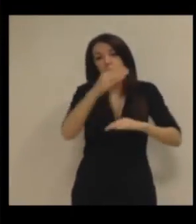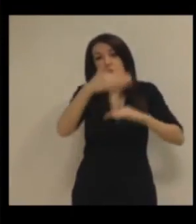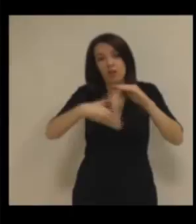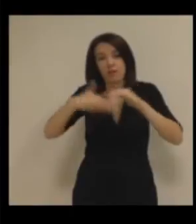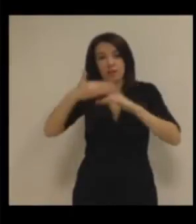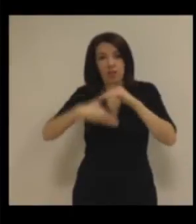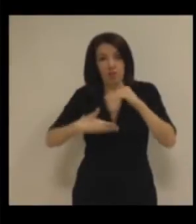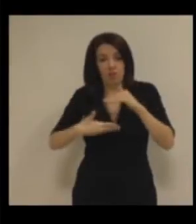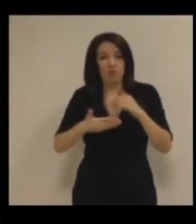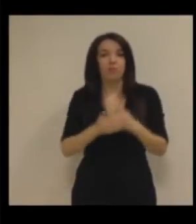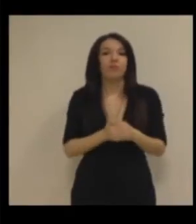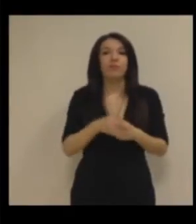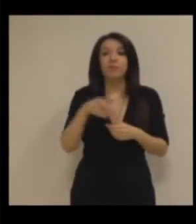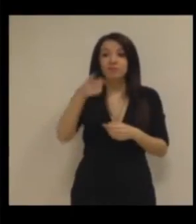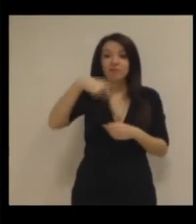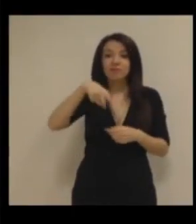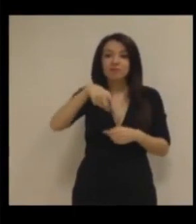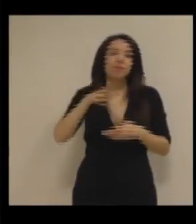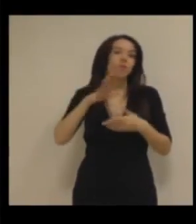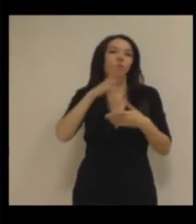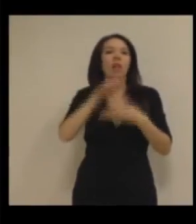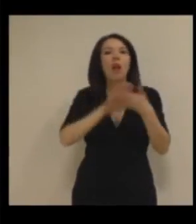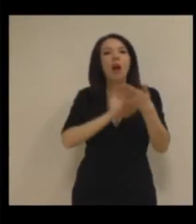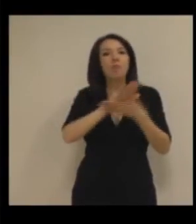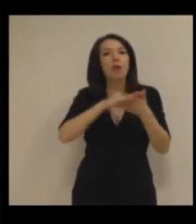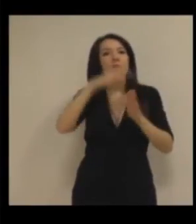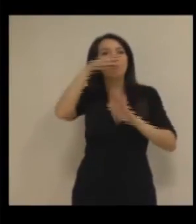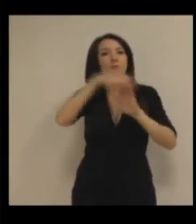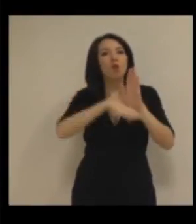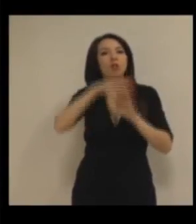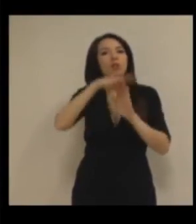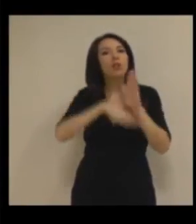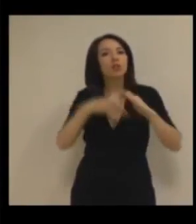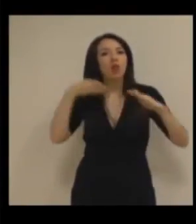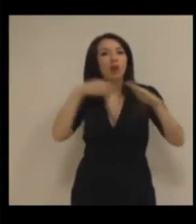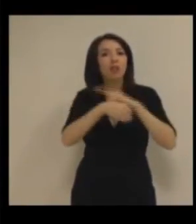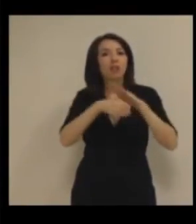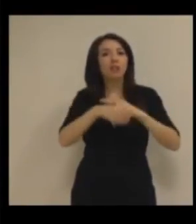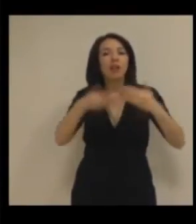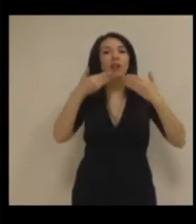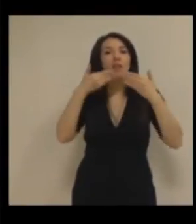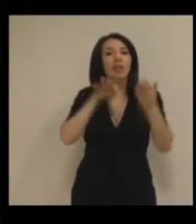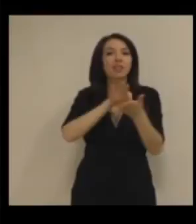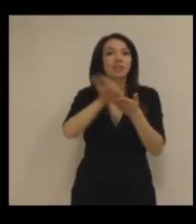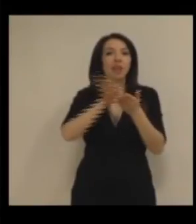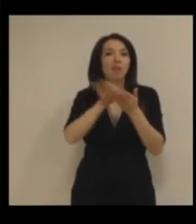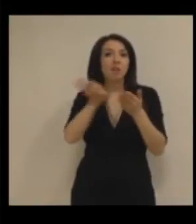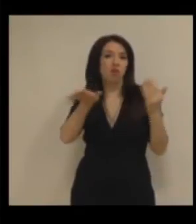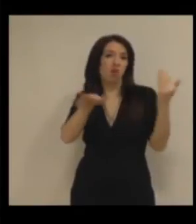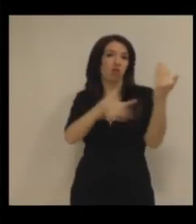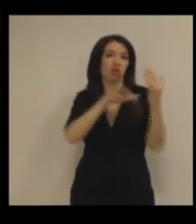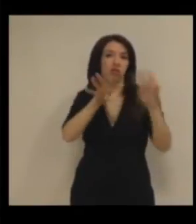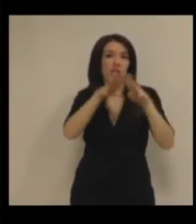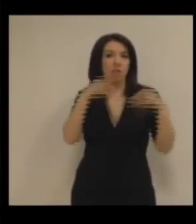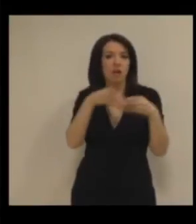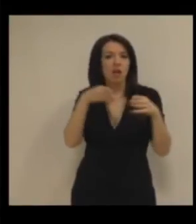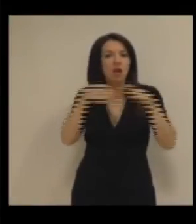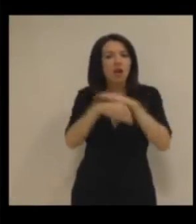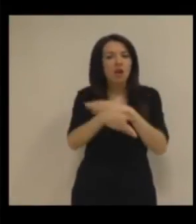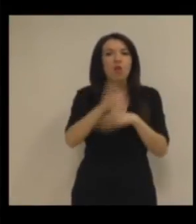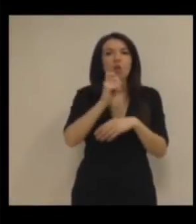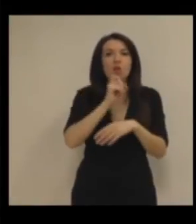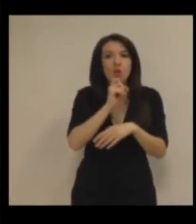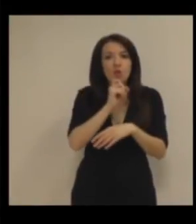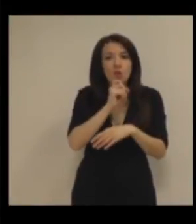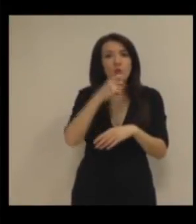limitaciones. Vais a hablar del proyecto de accesibilidad a través de los servicios telemáticos, de cómo acceder, qué